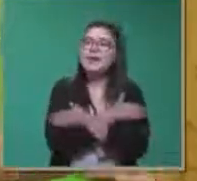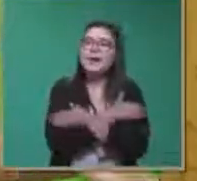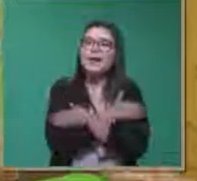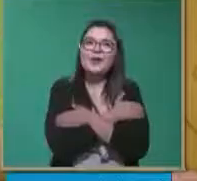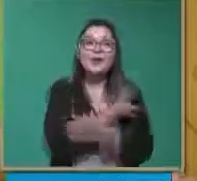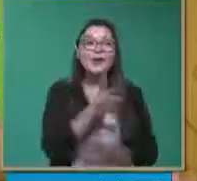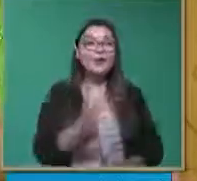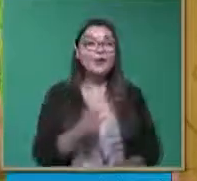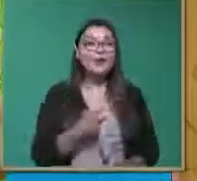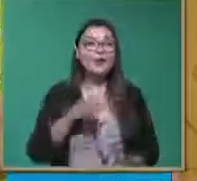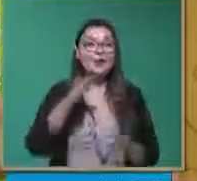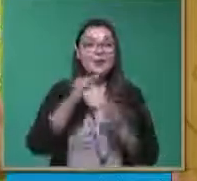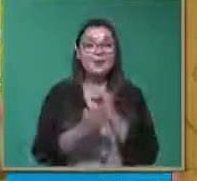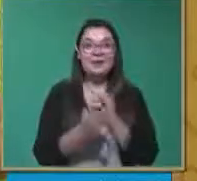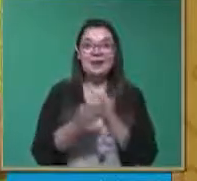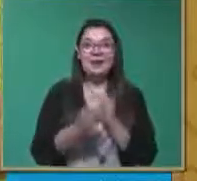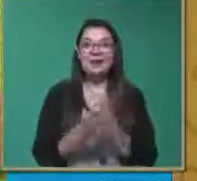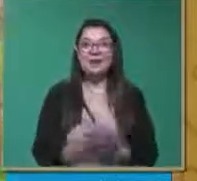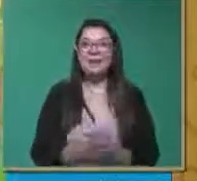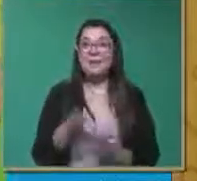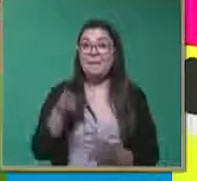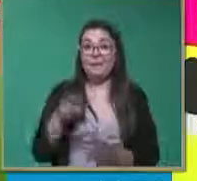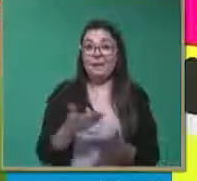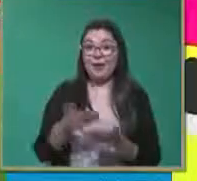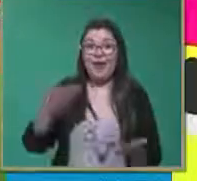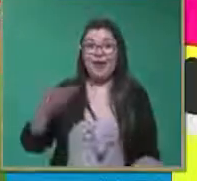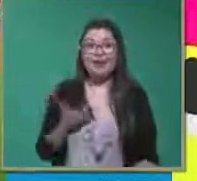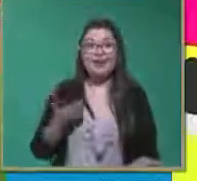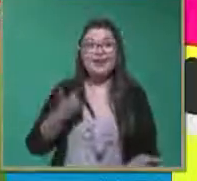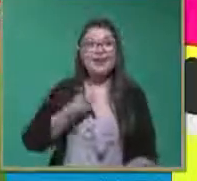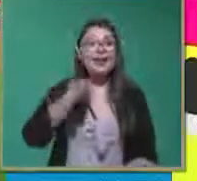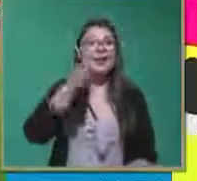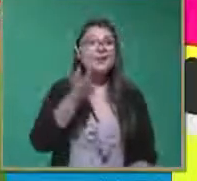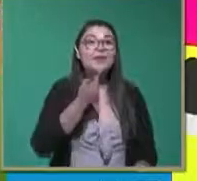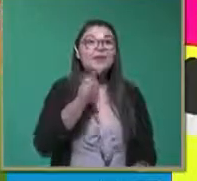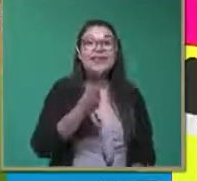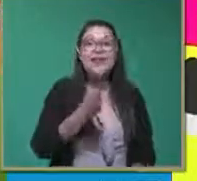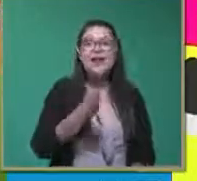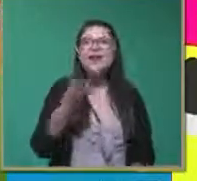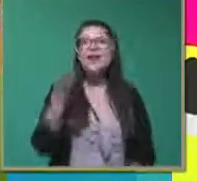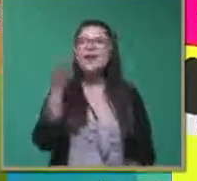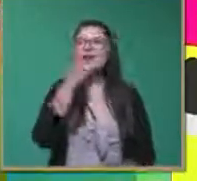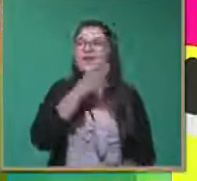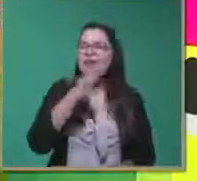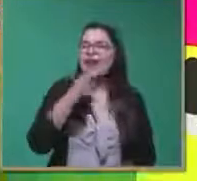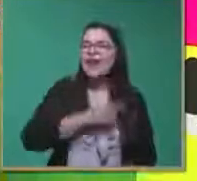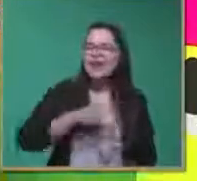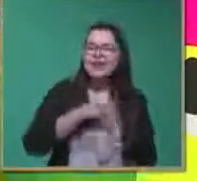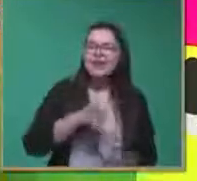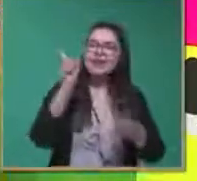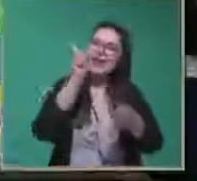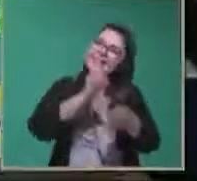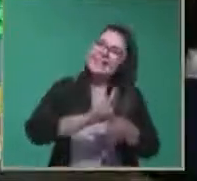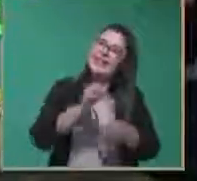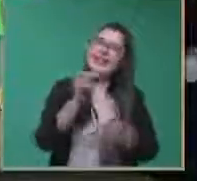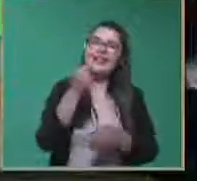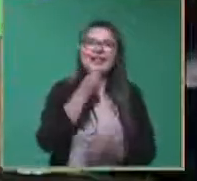maestras, nos despedimos, no sin antes desearle a los niños un ¡Feliz Día del Niño!